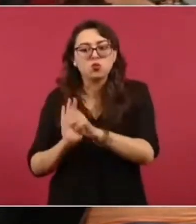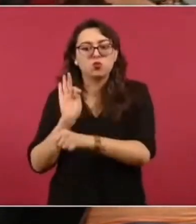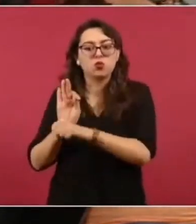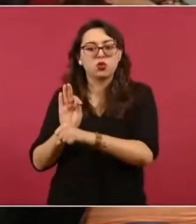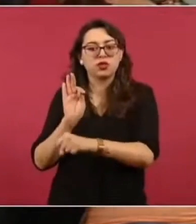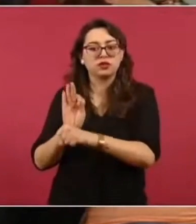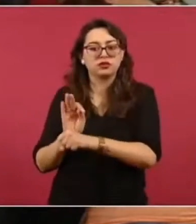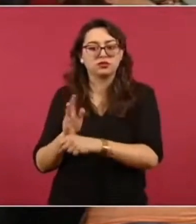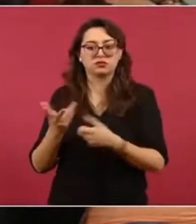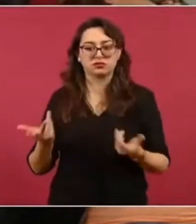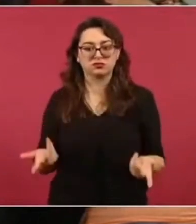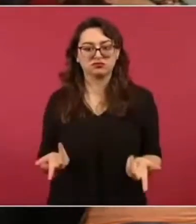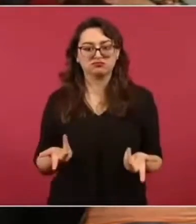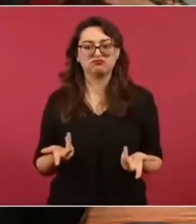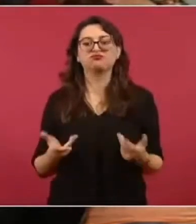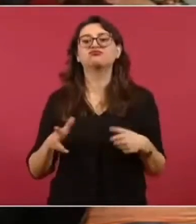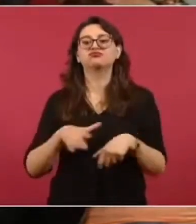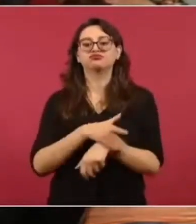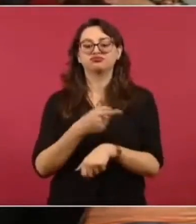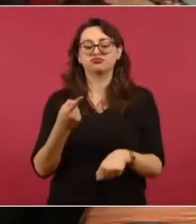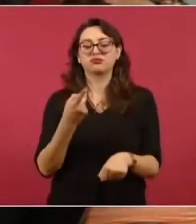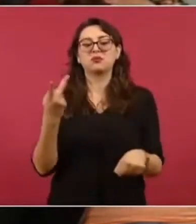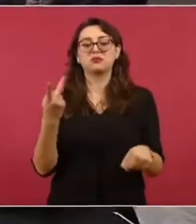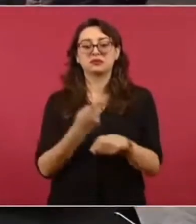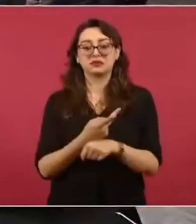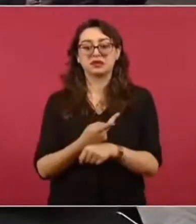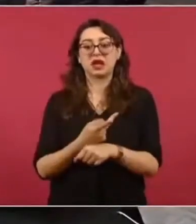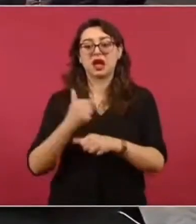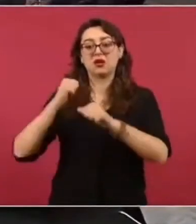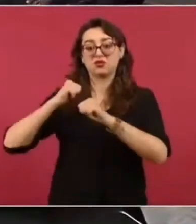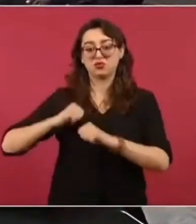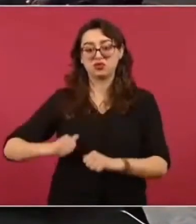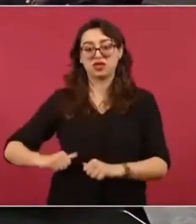protección? Porque muchas veces hasta las autoridades locales